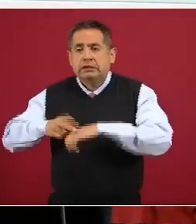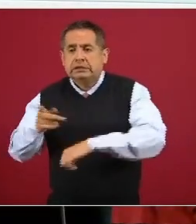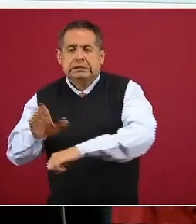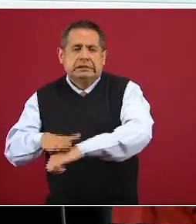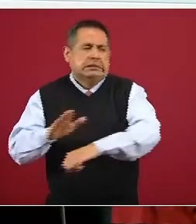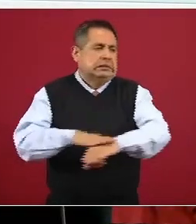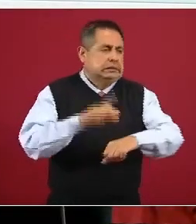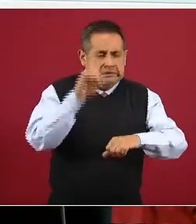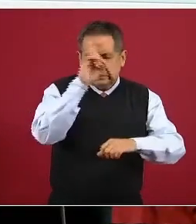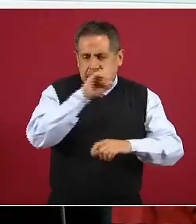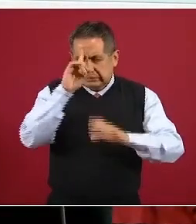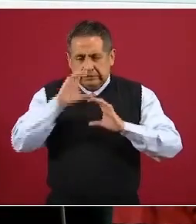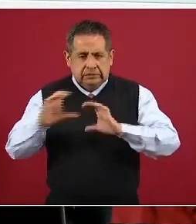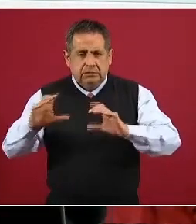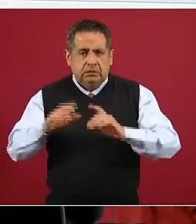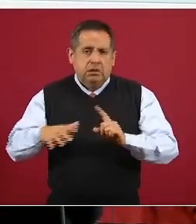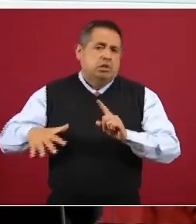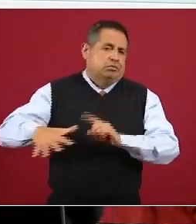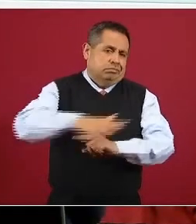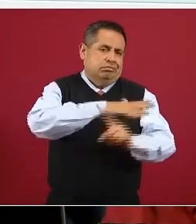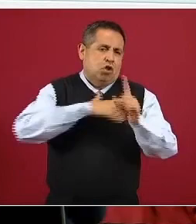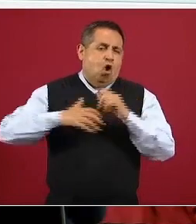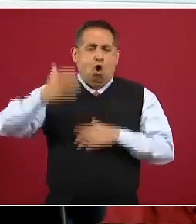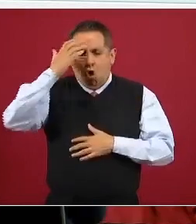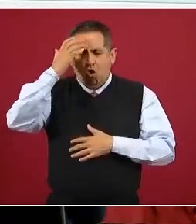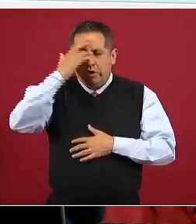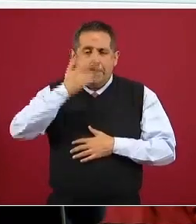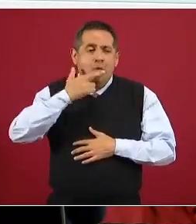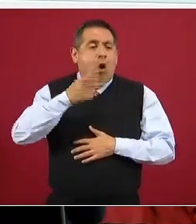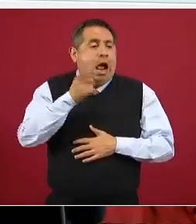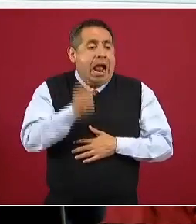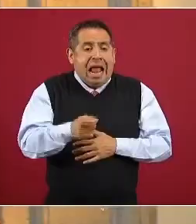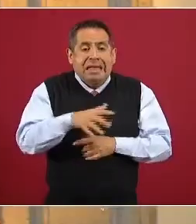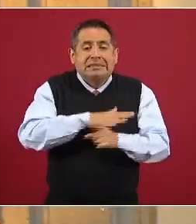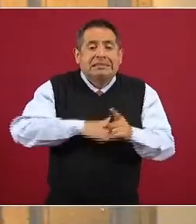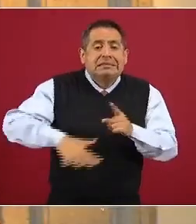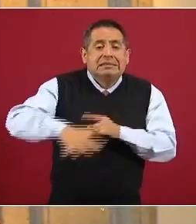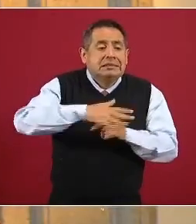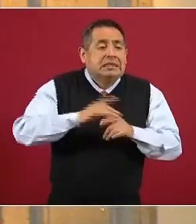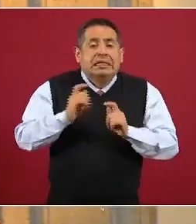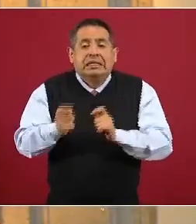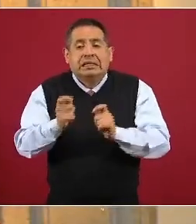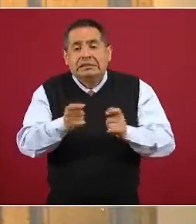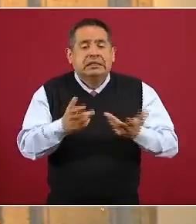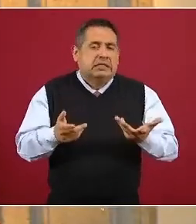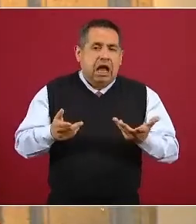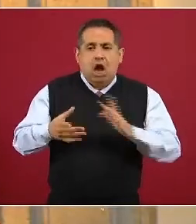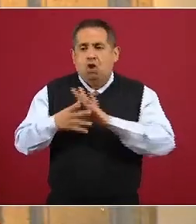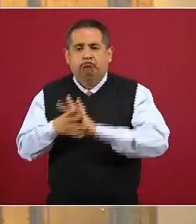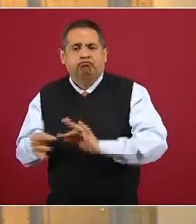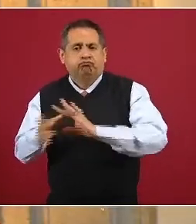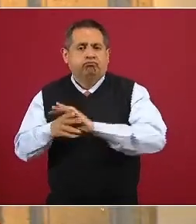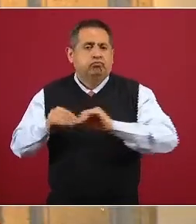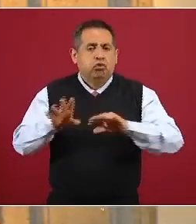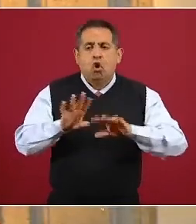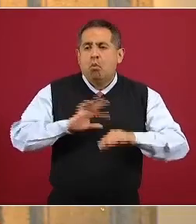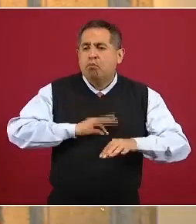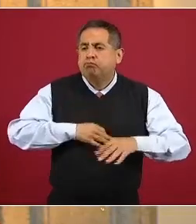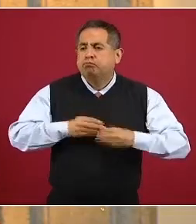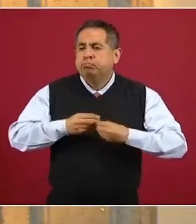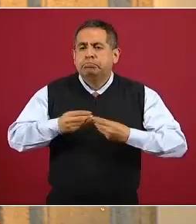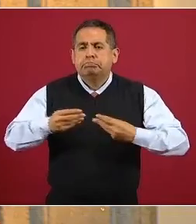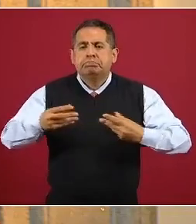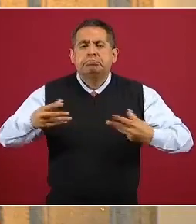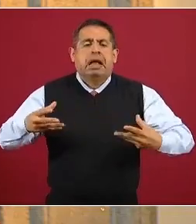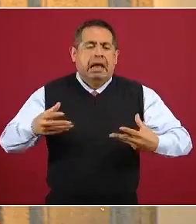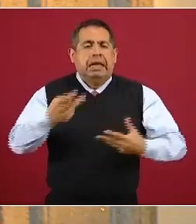emitiendo, dado que conocen el mejor panorama local y cómo se está llevando a cabo y cómo se está dando la transmisión, pues son los que